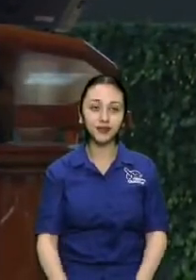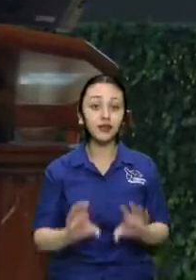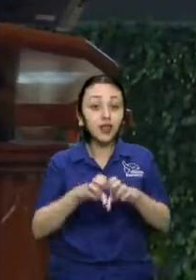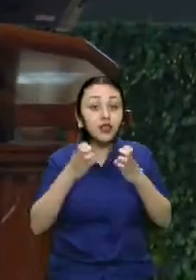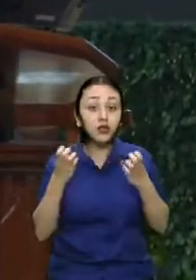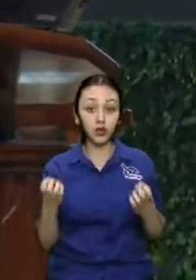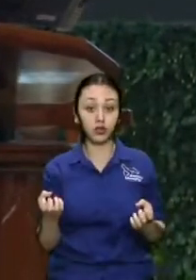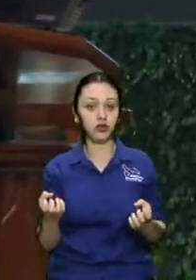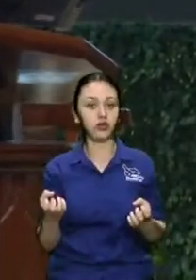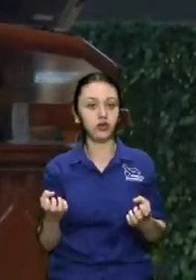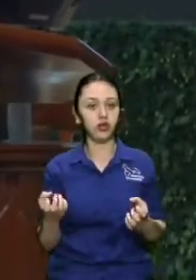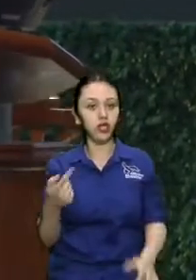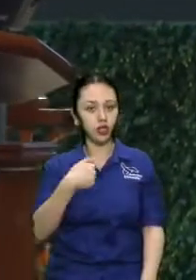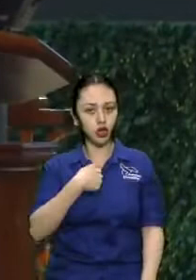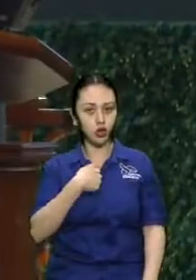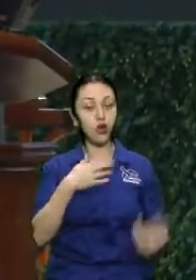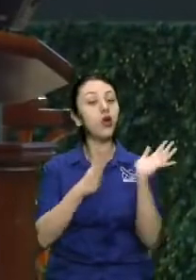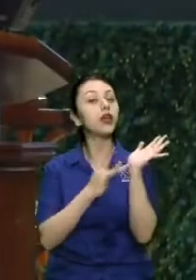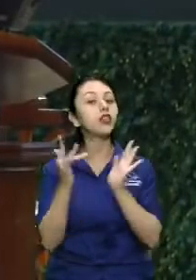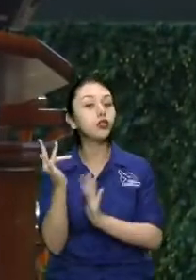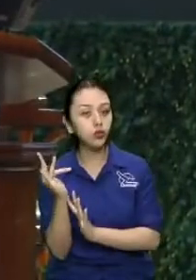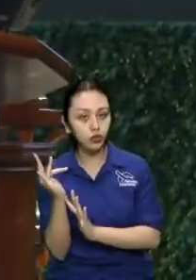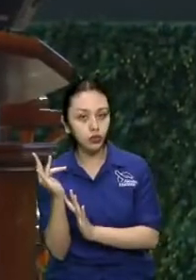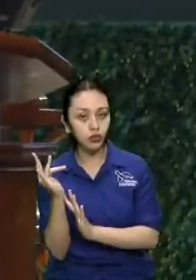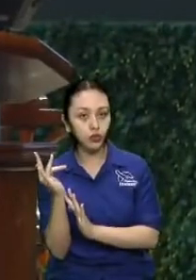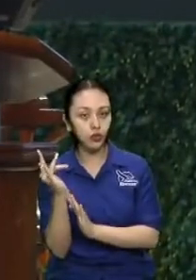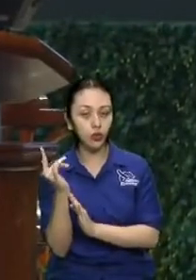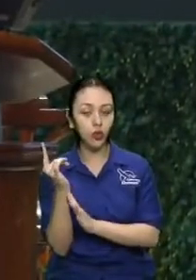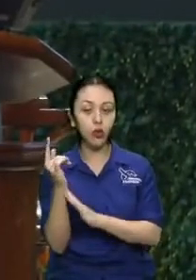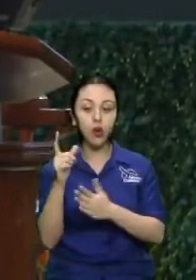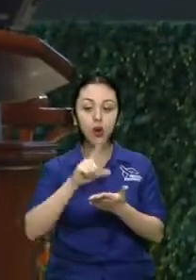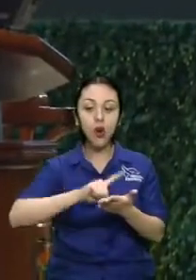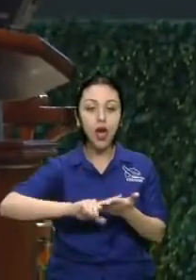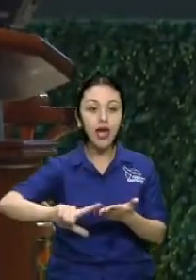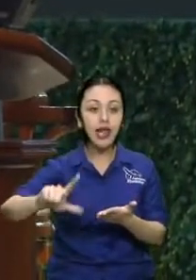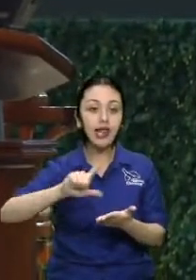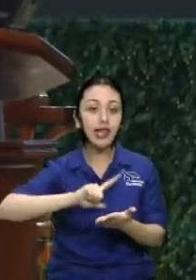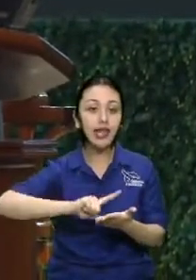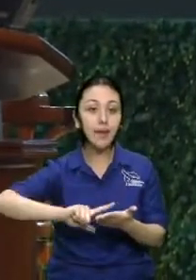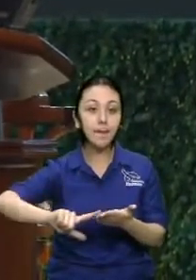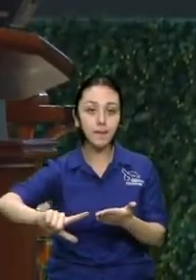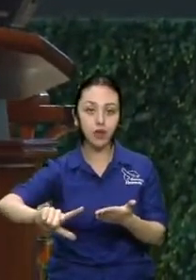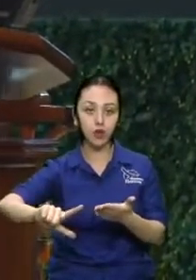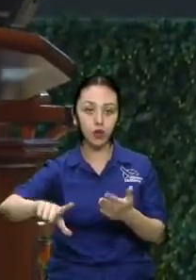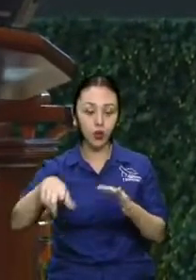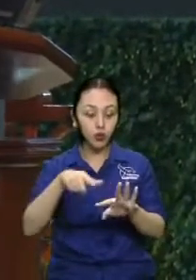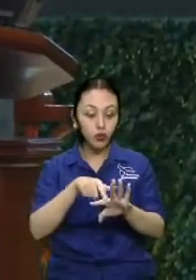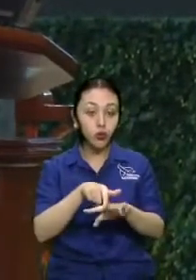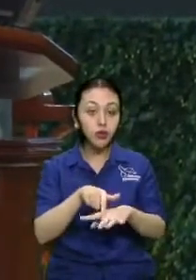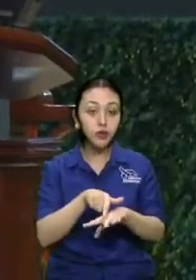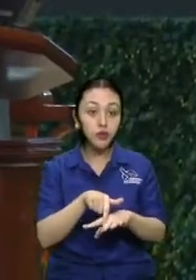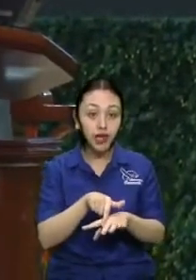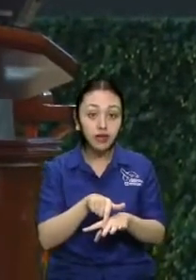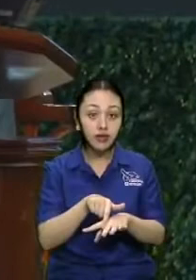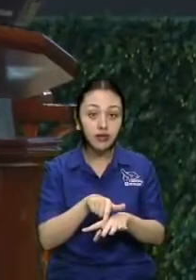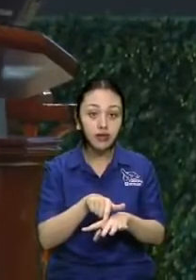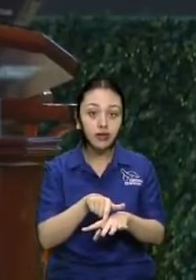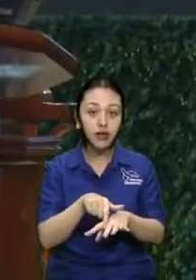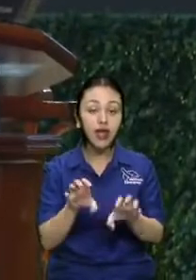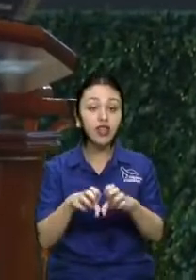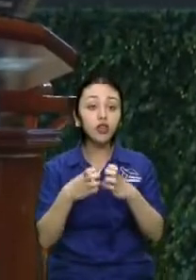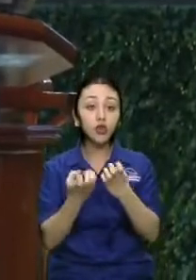Entonces, si yo, el Señor y Maestro, he hecho esto con ustedes, ustedes se lo tienen que hacer entre ustedes. Sírvanse a sí mismos, a los hermanos,